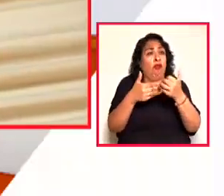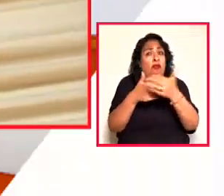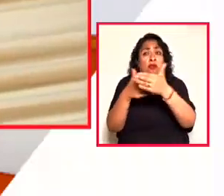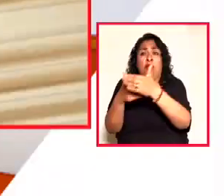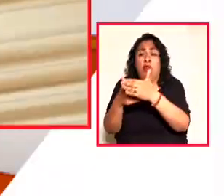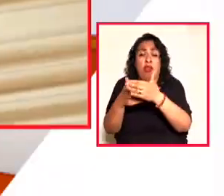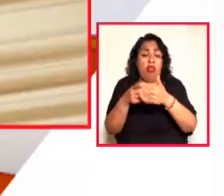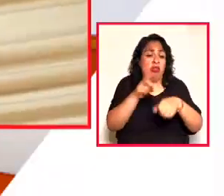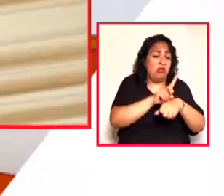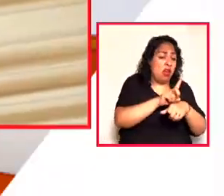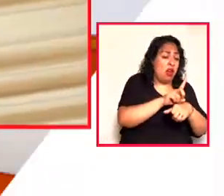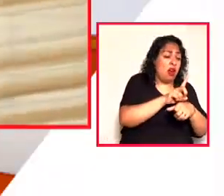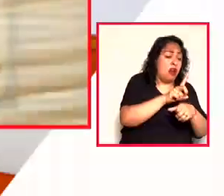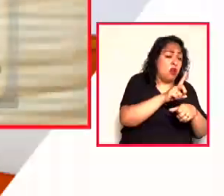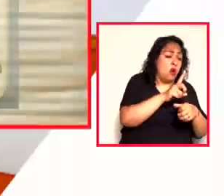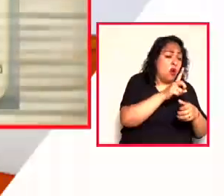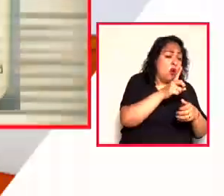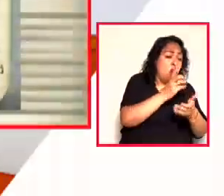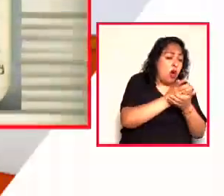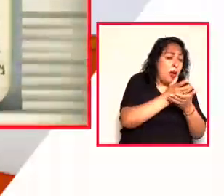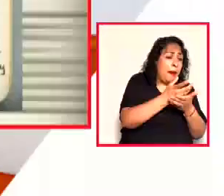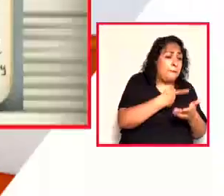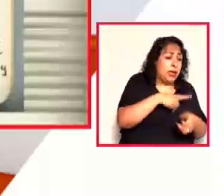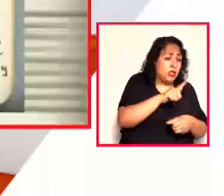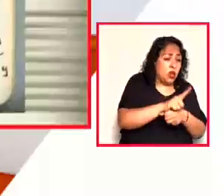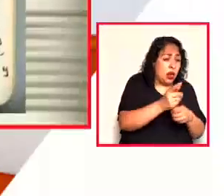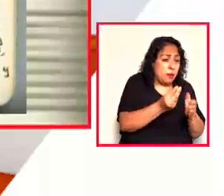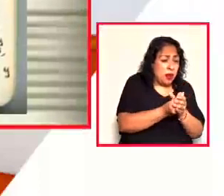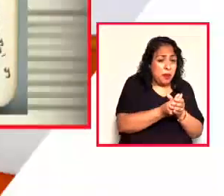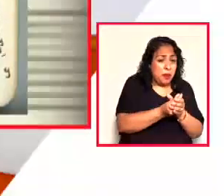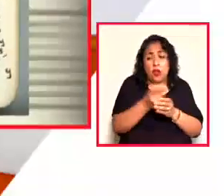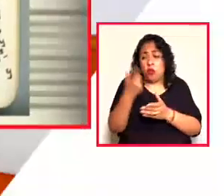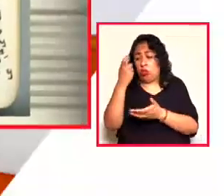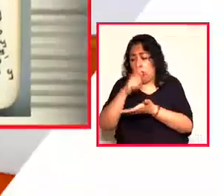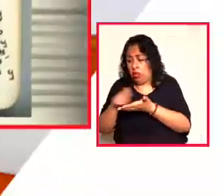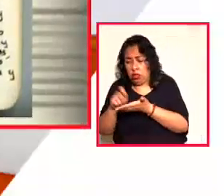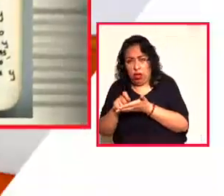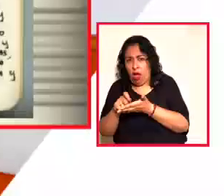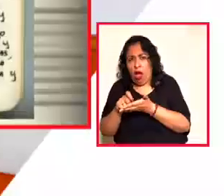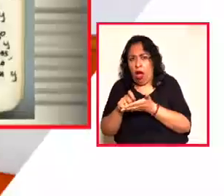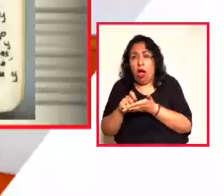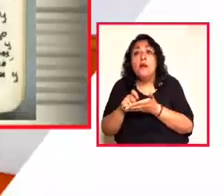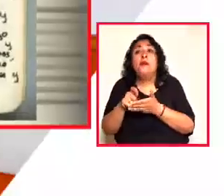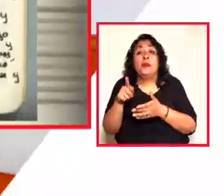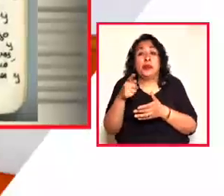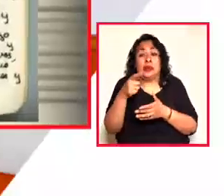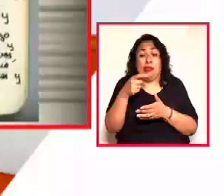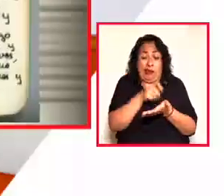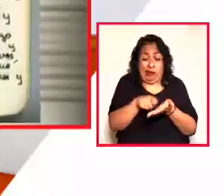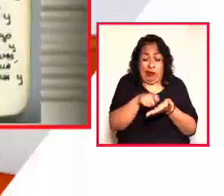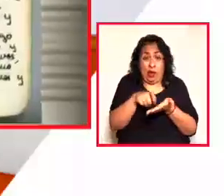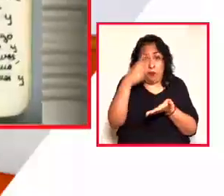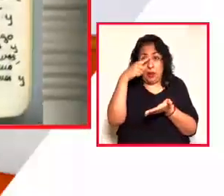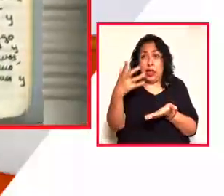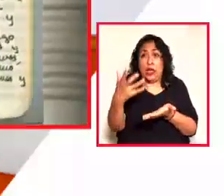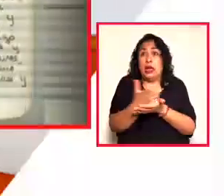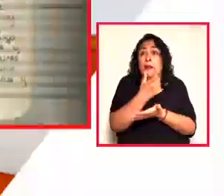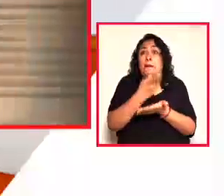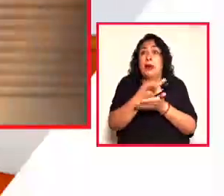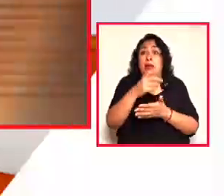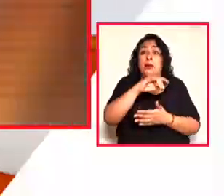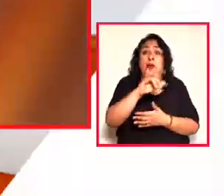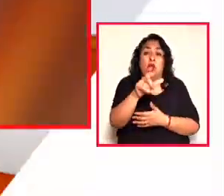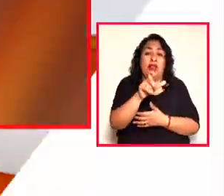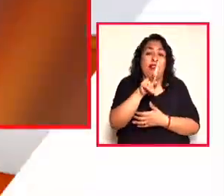íntimos y personales y su ejercicio literario. Las letras, nos dice la investigadora, son para la ganadora del premio Javier